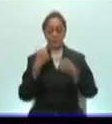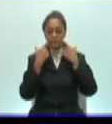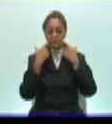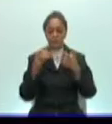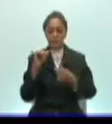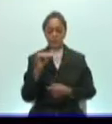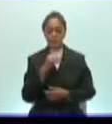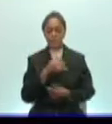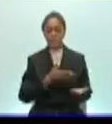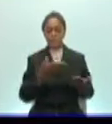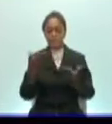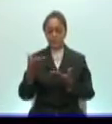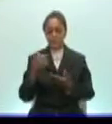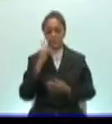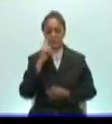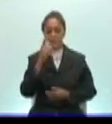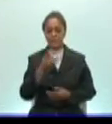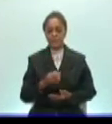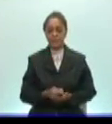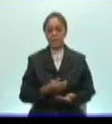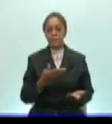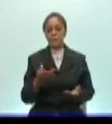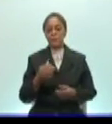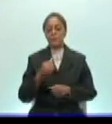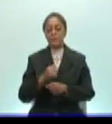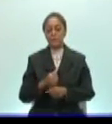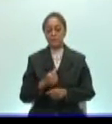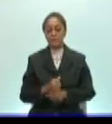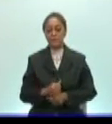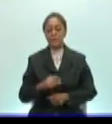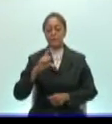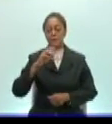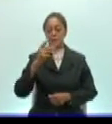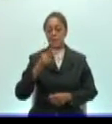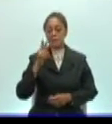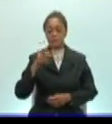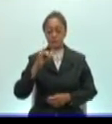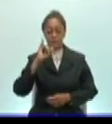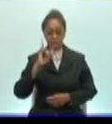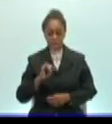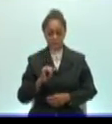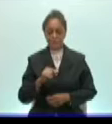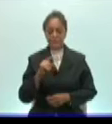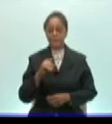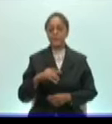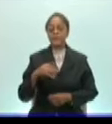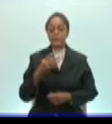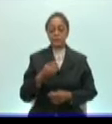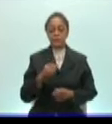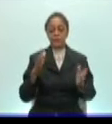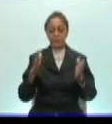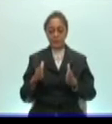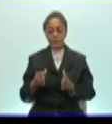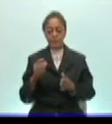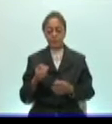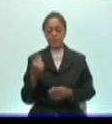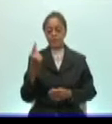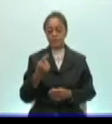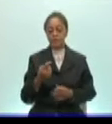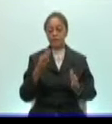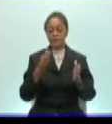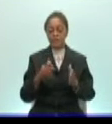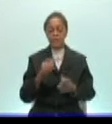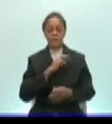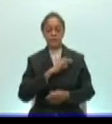video. Veamos entonces. Mírenlo allí. Vamos a trabajar el capítulo 6, como habíamos dicho, y sobre todo este periodo histórico, la primera etapa de